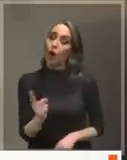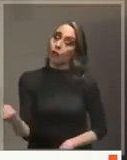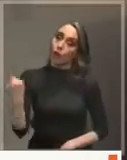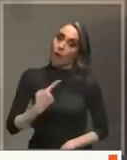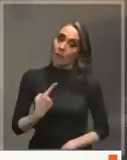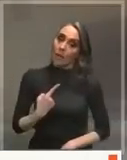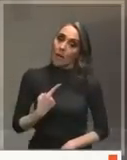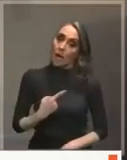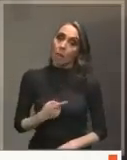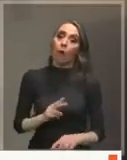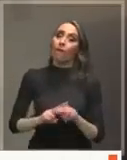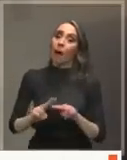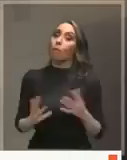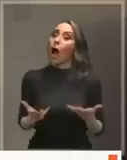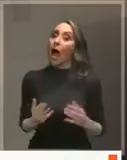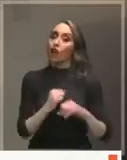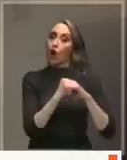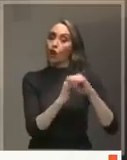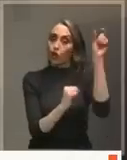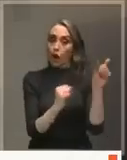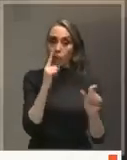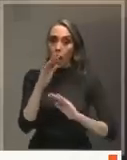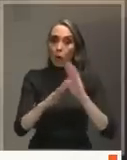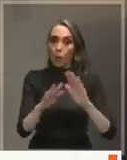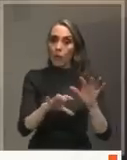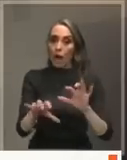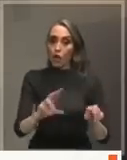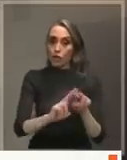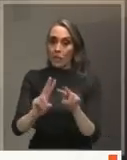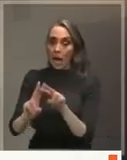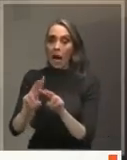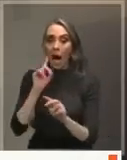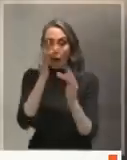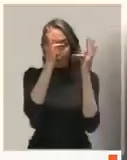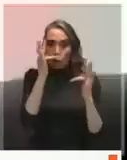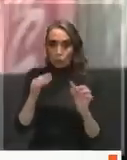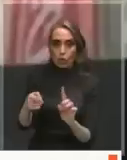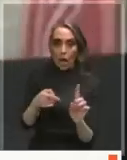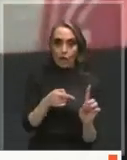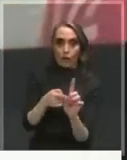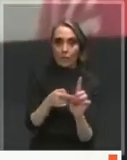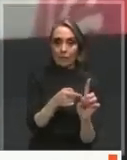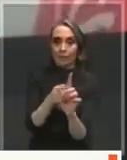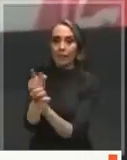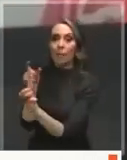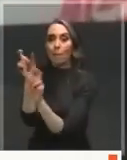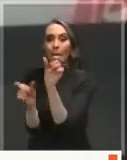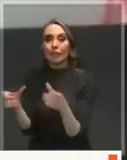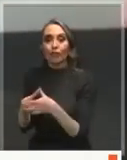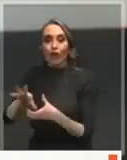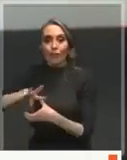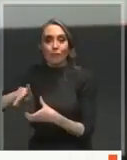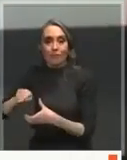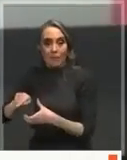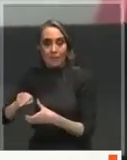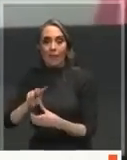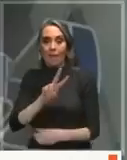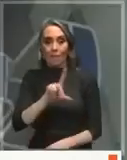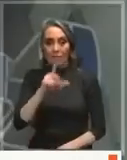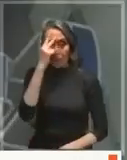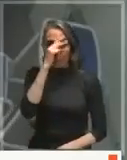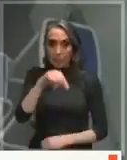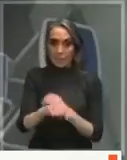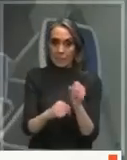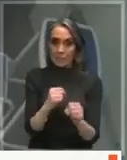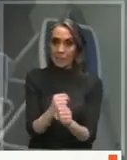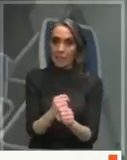de accionar en su contra. Y con cuidado con las cosas que hagan, tenemos personas siguiéndolo. El 27 de marzo ya de este año, de